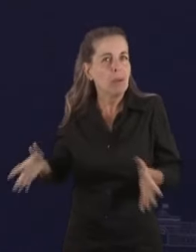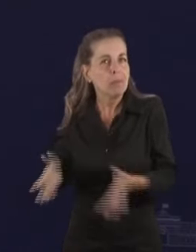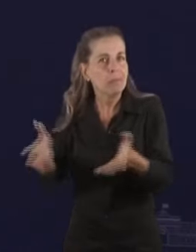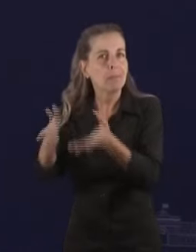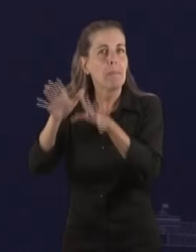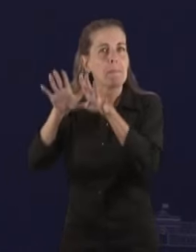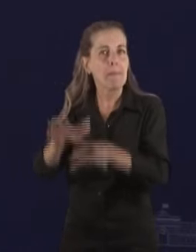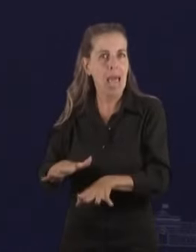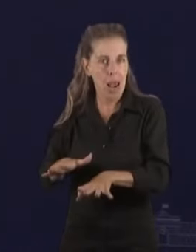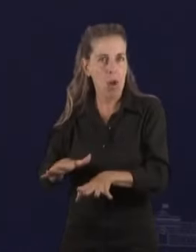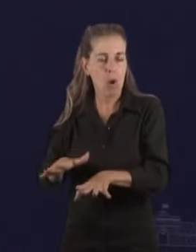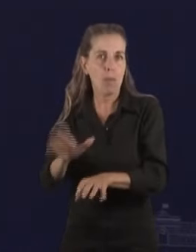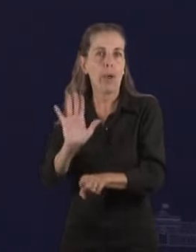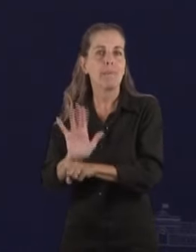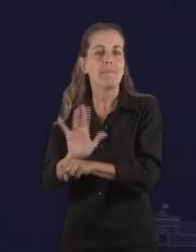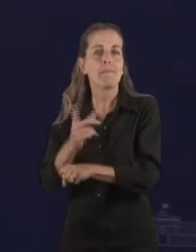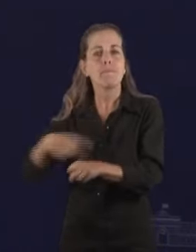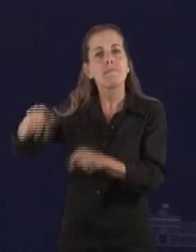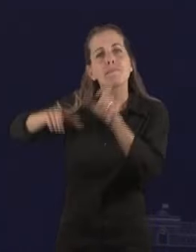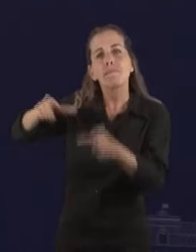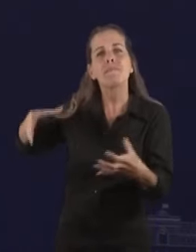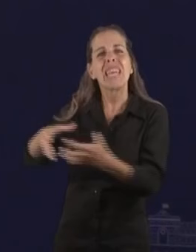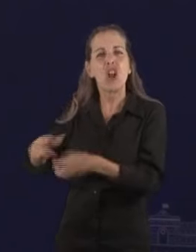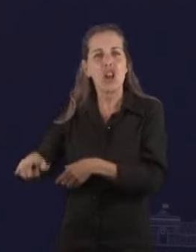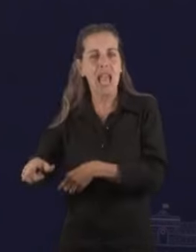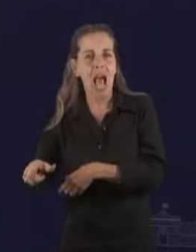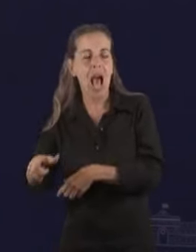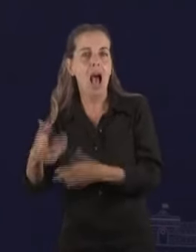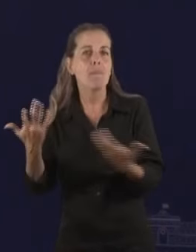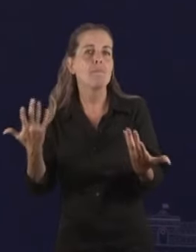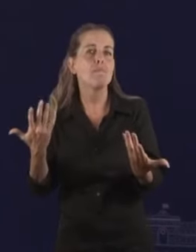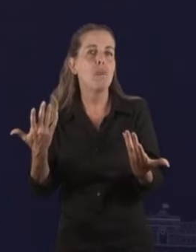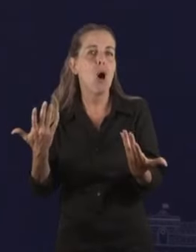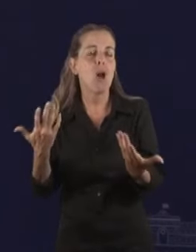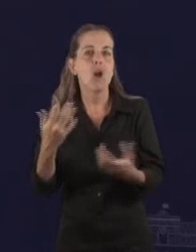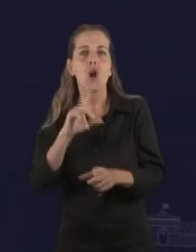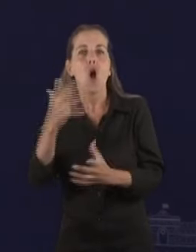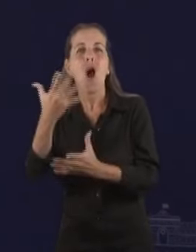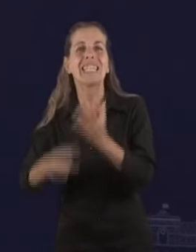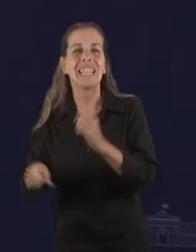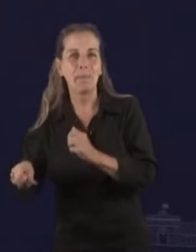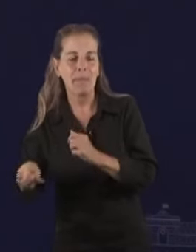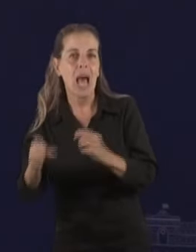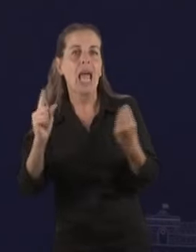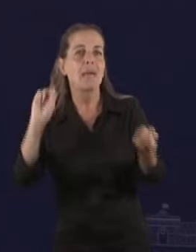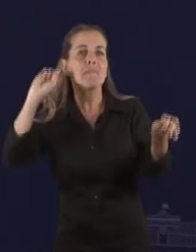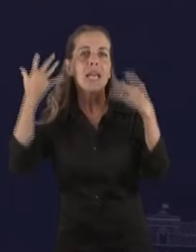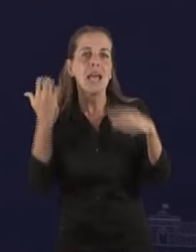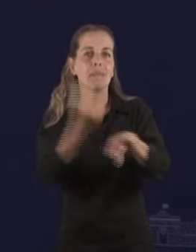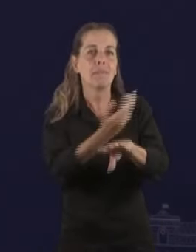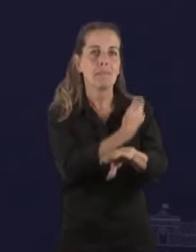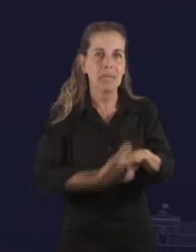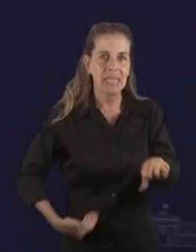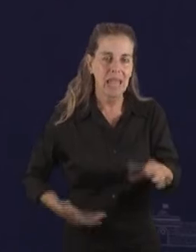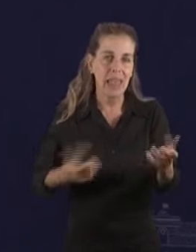el resultado de la elección y, en estas peleas, con cuestiones que, por supuesto,